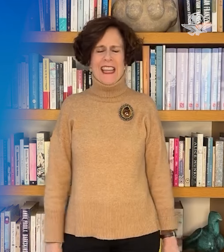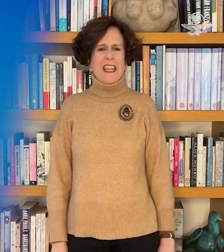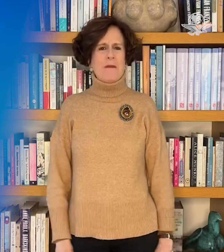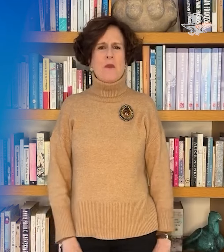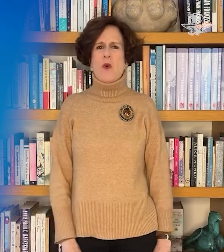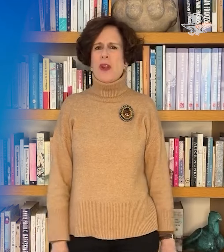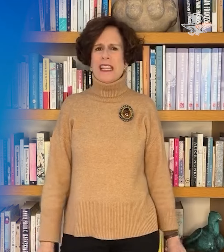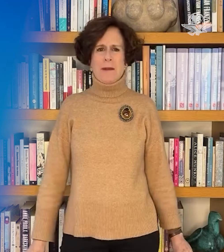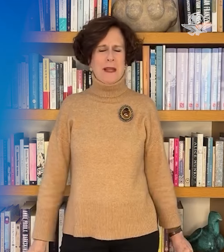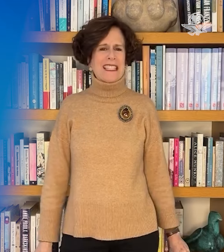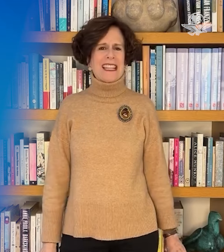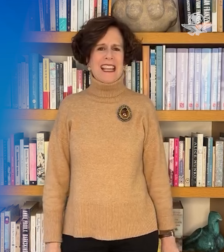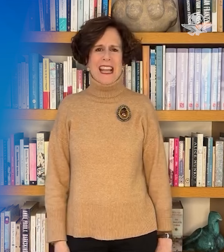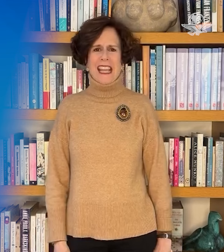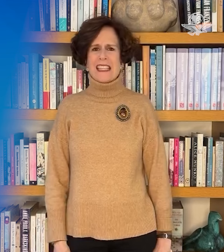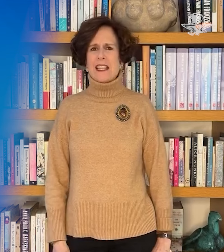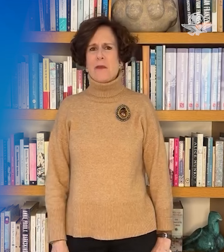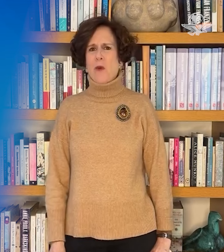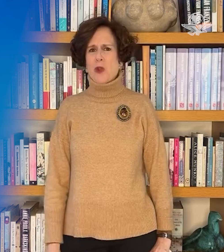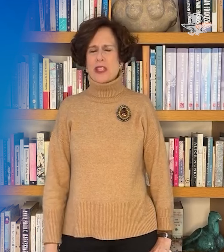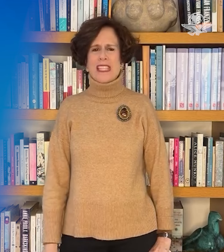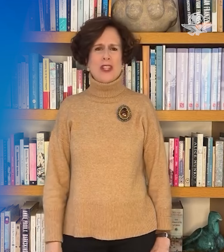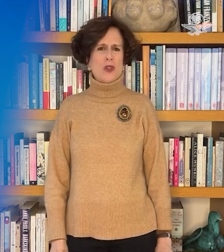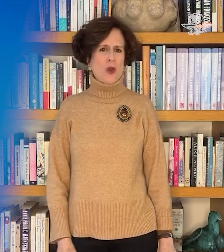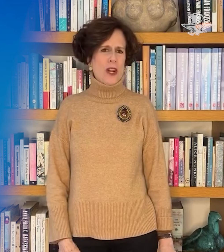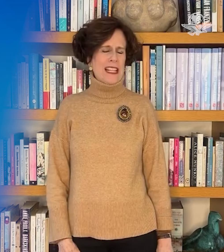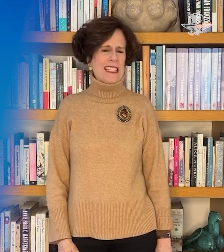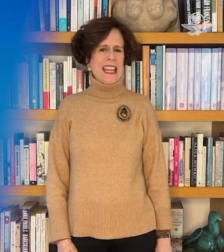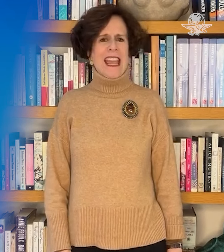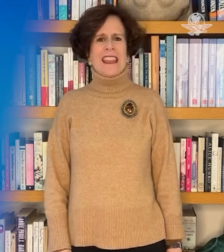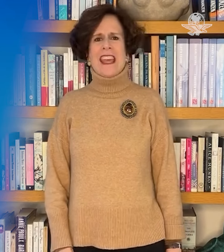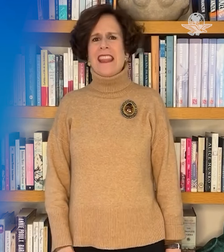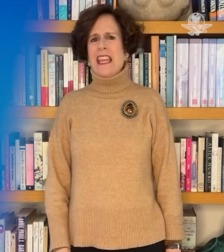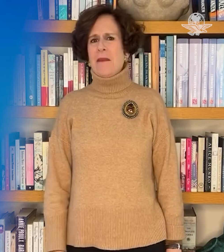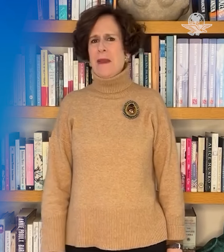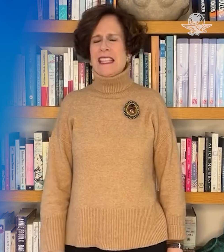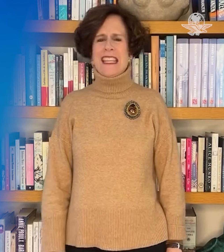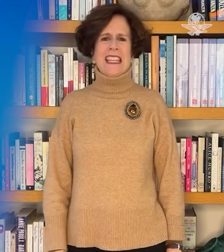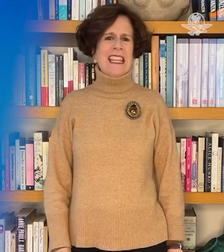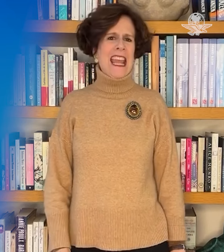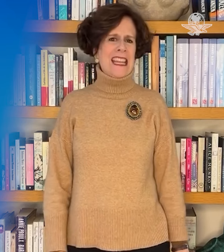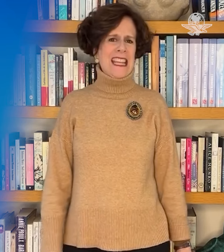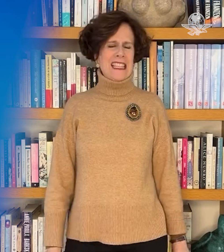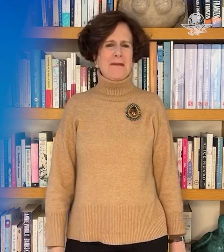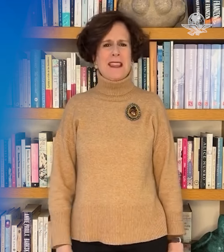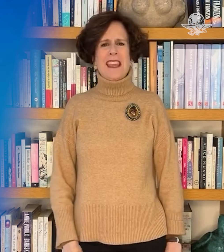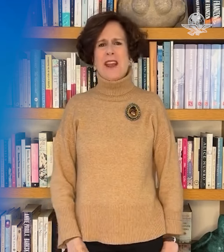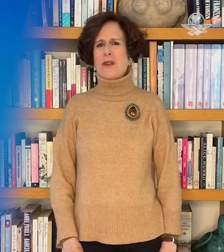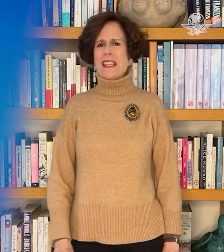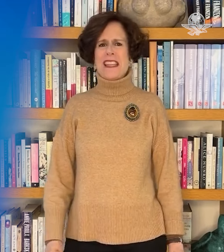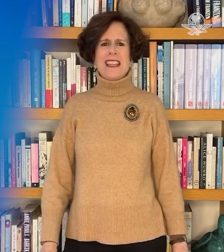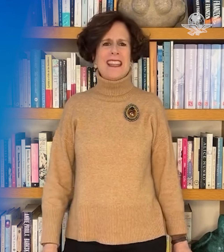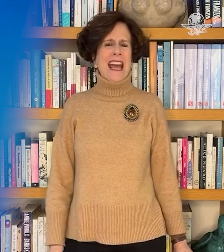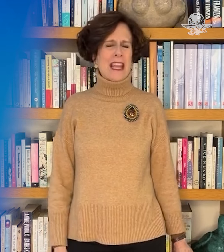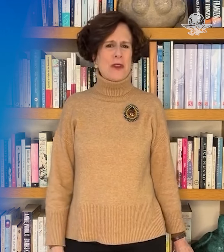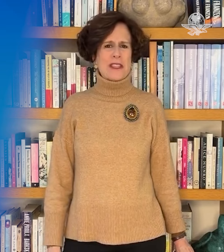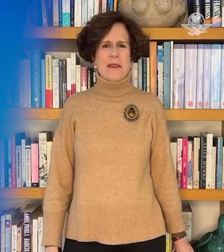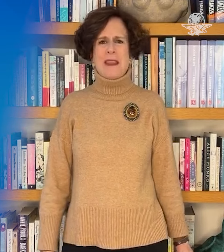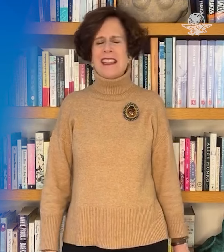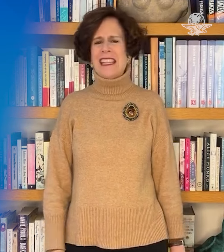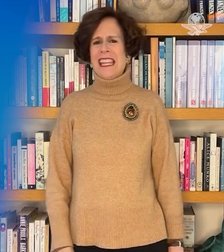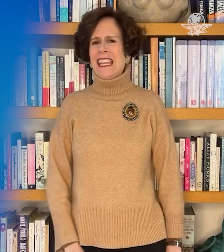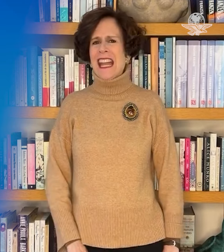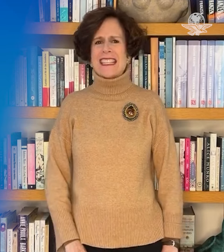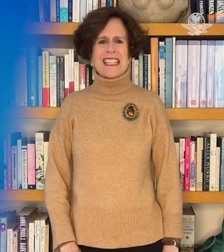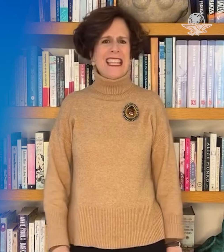escribió en redes sociales. Dije basta, y junto con mis valientes abogadas del Consejo Nacional de Litigio Estratégico, luchamos para